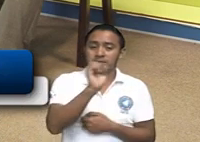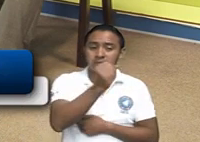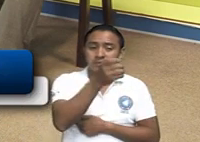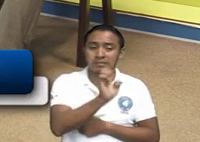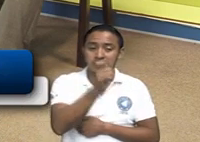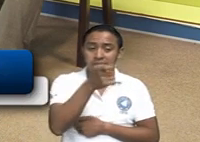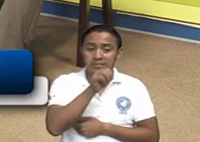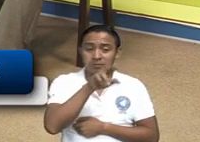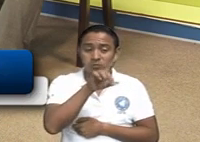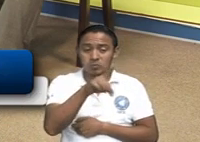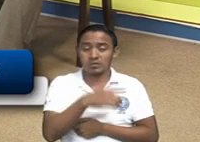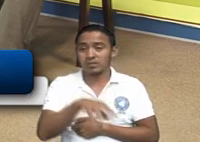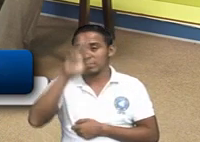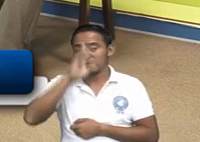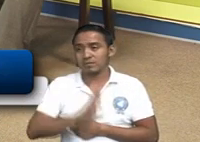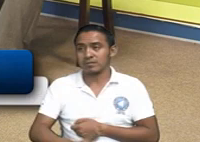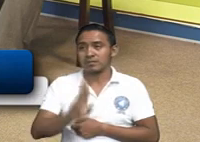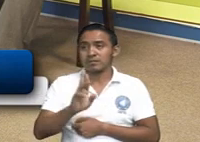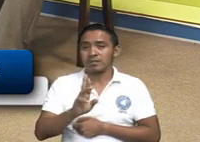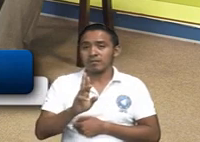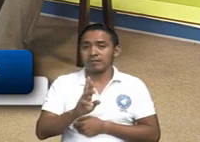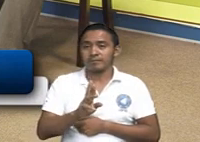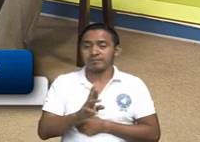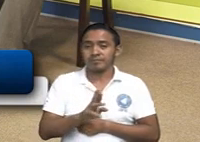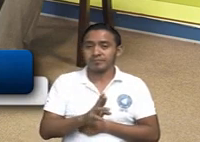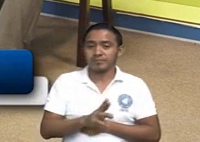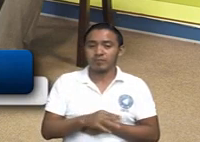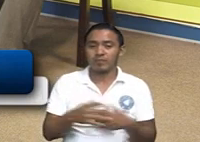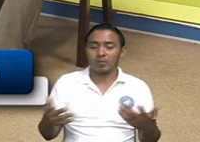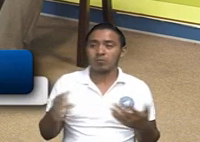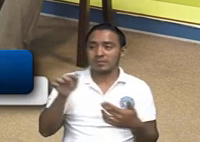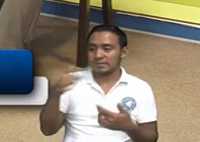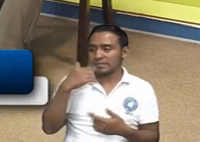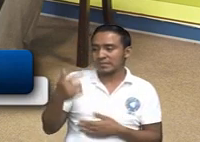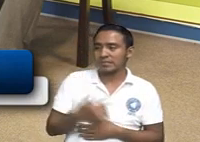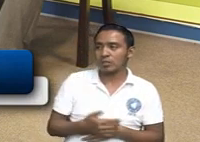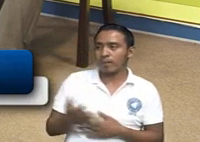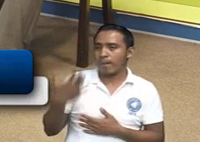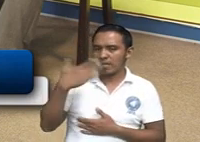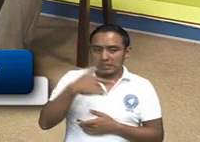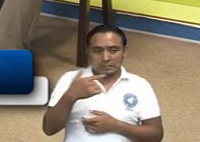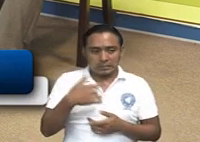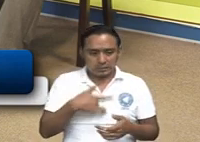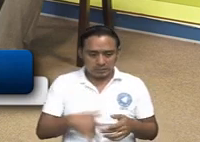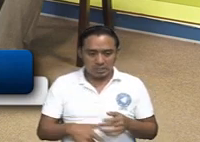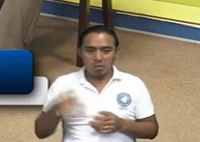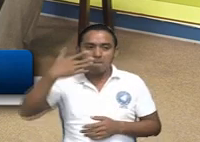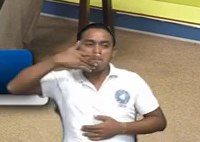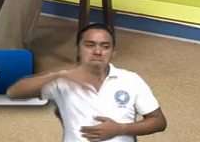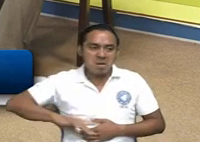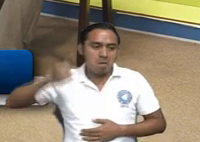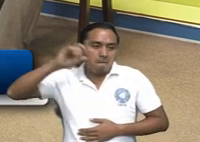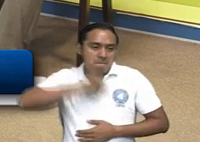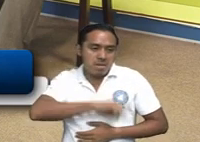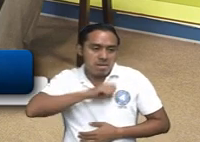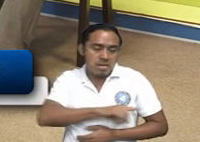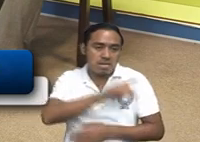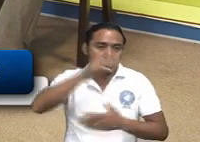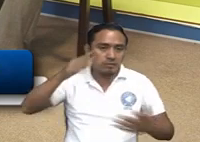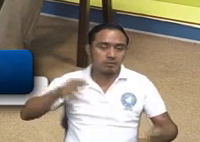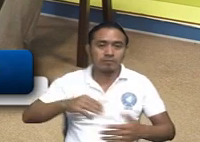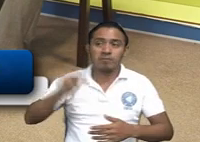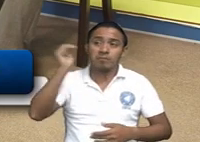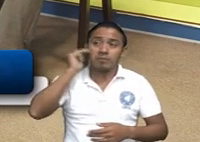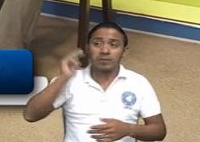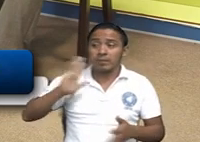hijos? Quizás la religión lo hace como usted dice, perverso, que el niño no debe tocarse y Así la madre